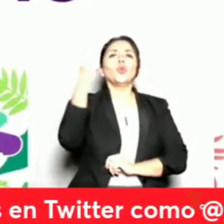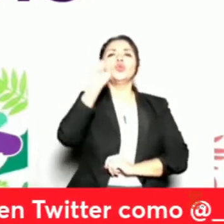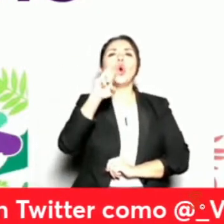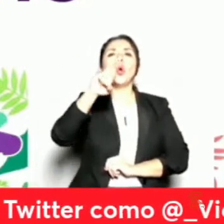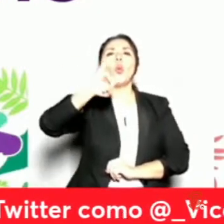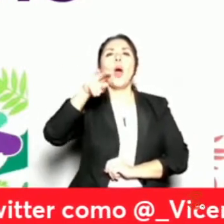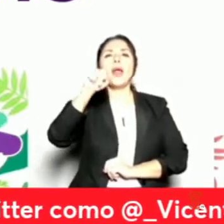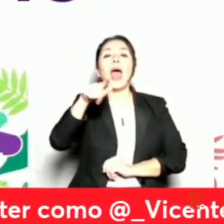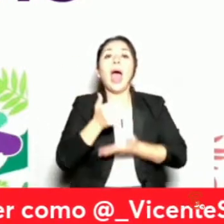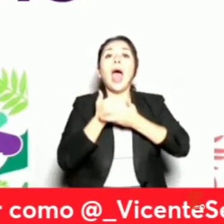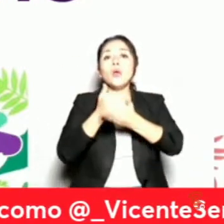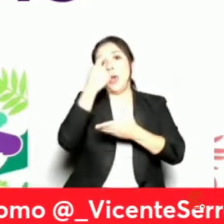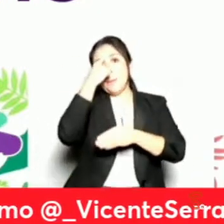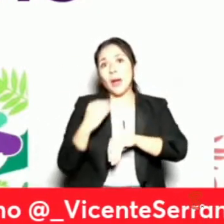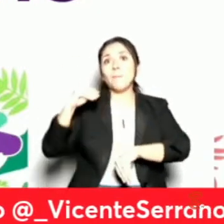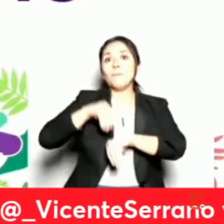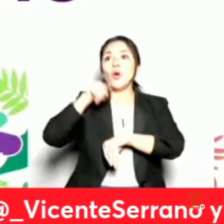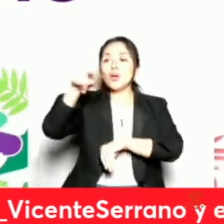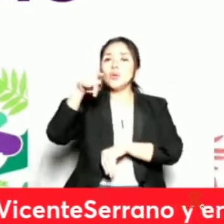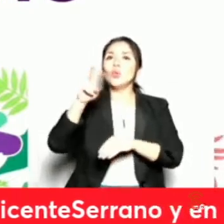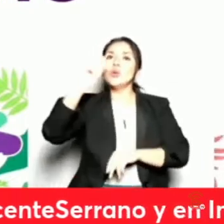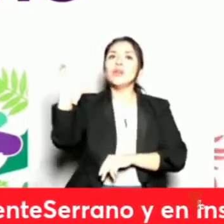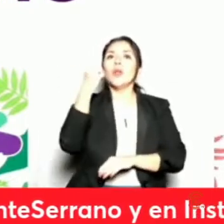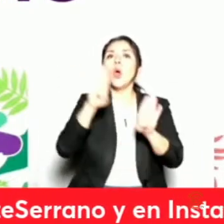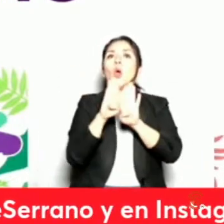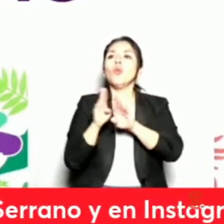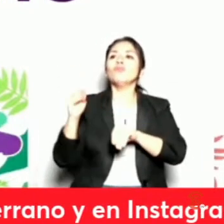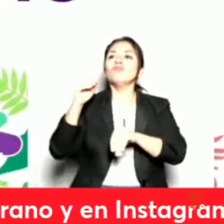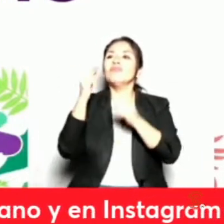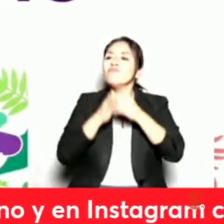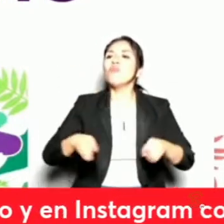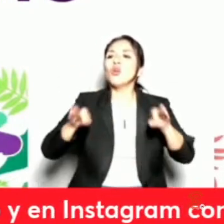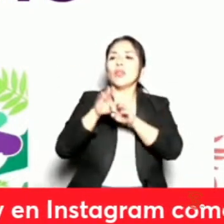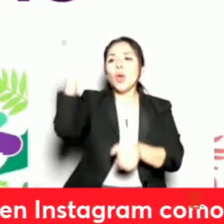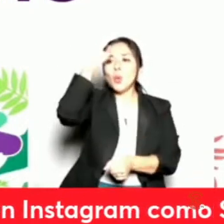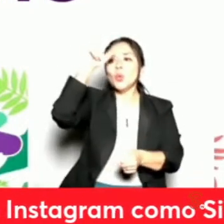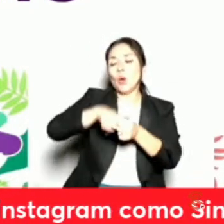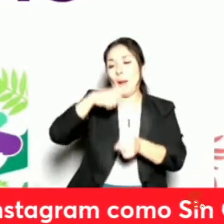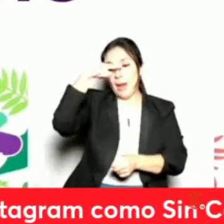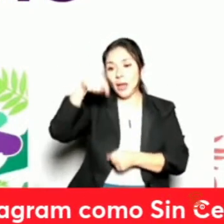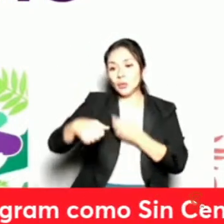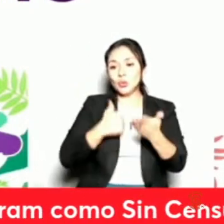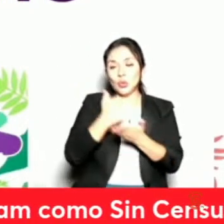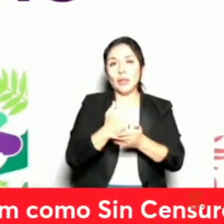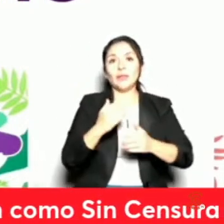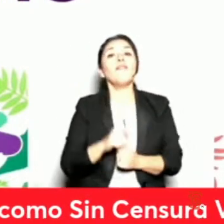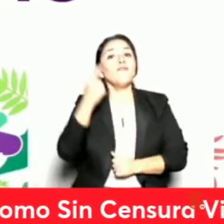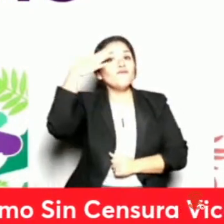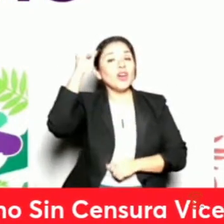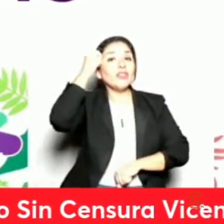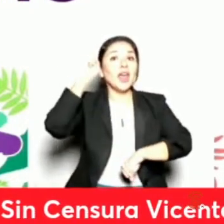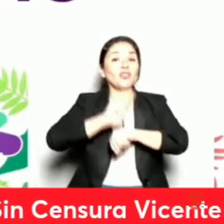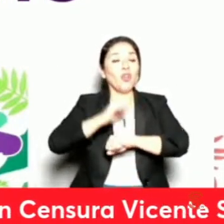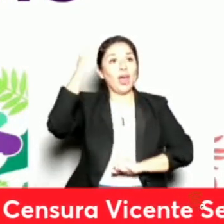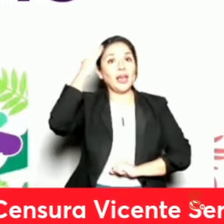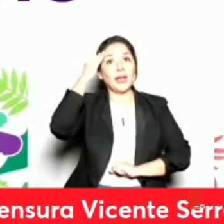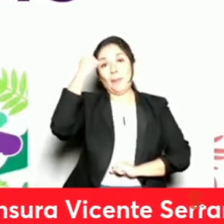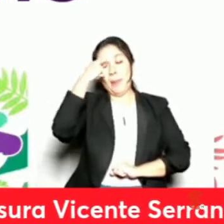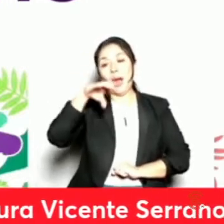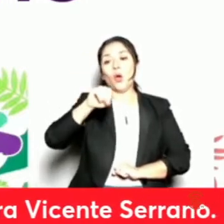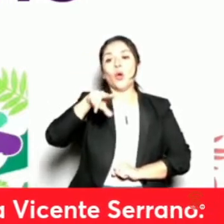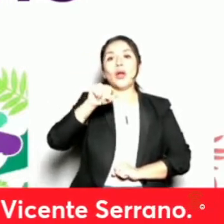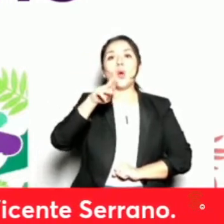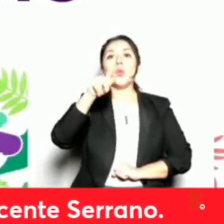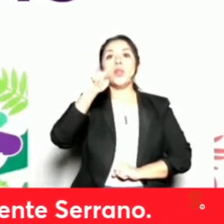donde contribuyó a posicionarla como un centro cultural imprescindible de la ciudad. Fue directora general de Culturas Populares de Conaculta y